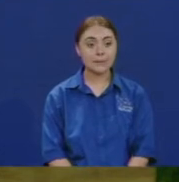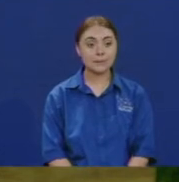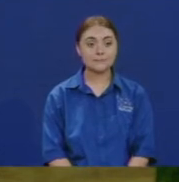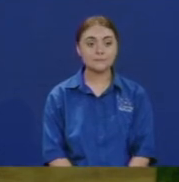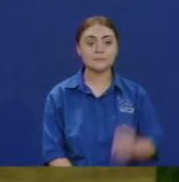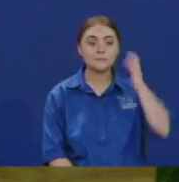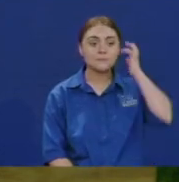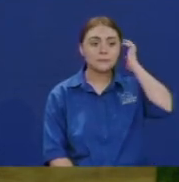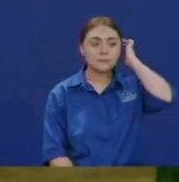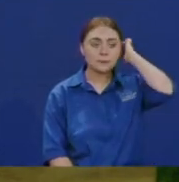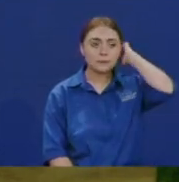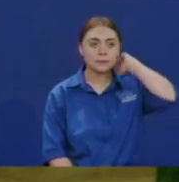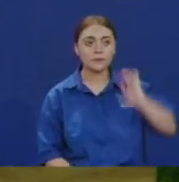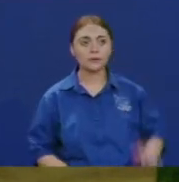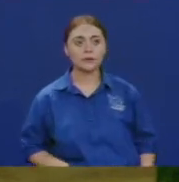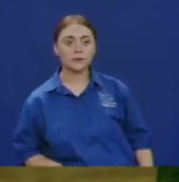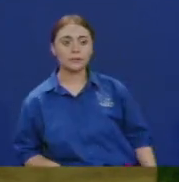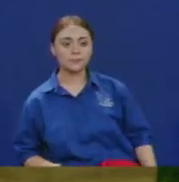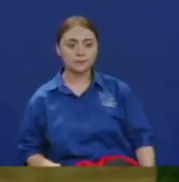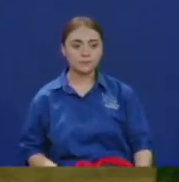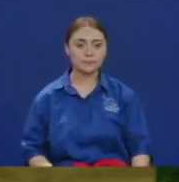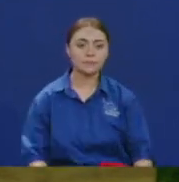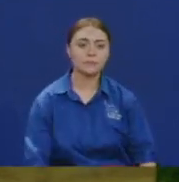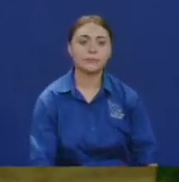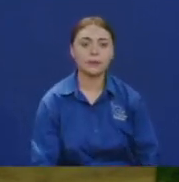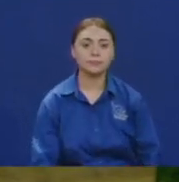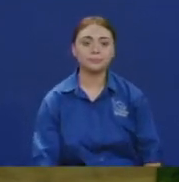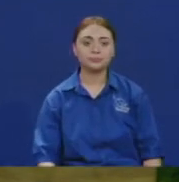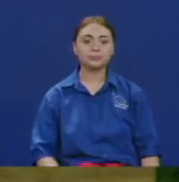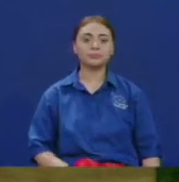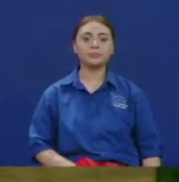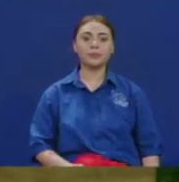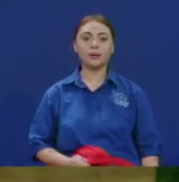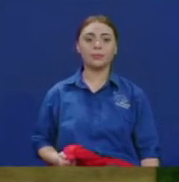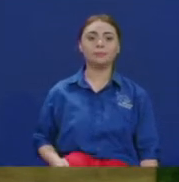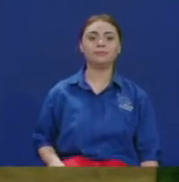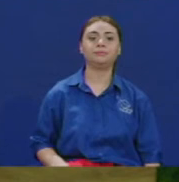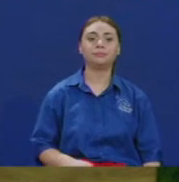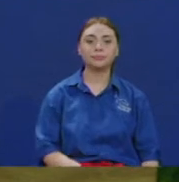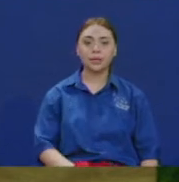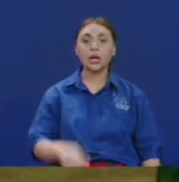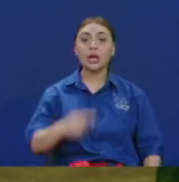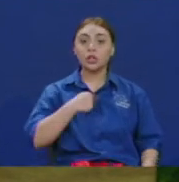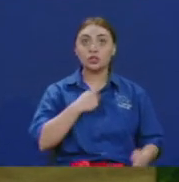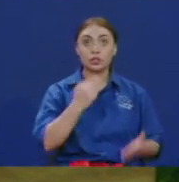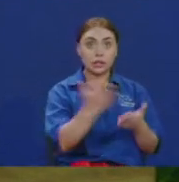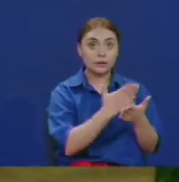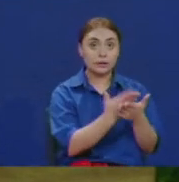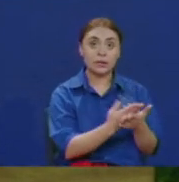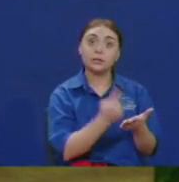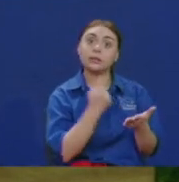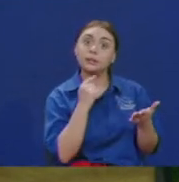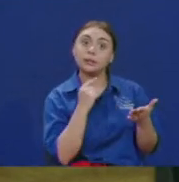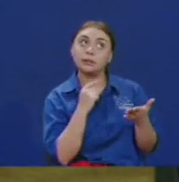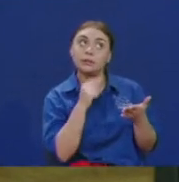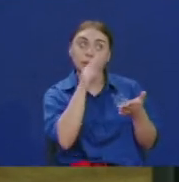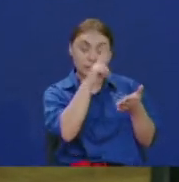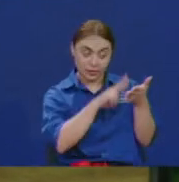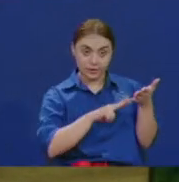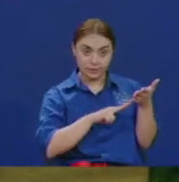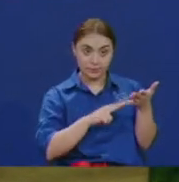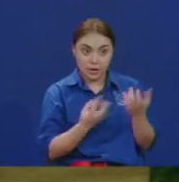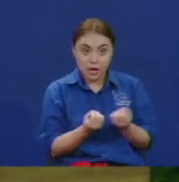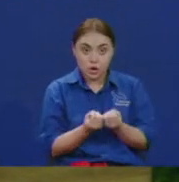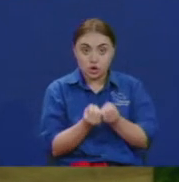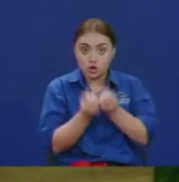X, Y o Z razón no pudieron, entonces está este pasaje, Números capítulo 10, verso 11, en